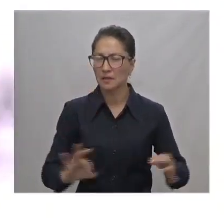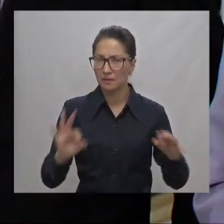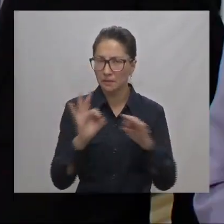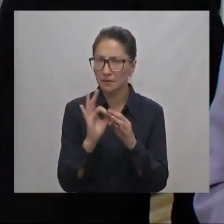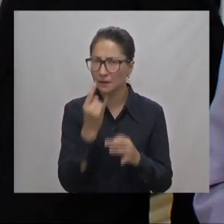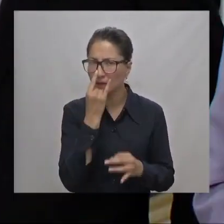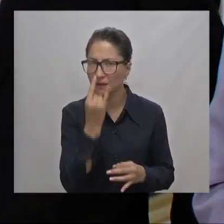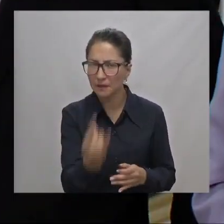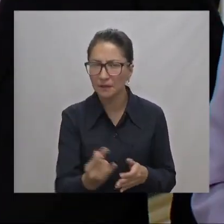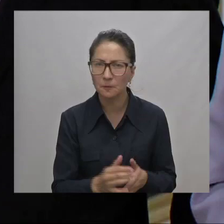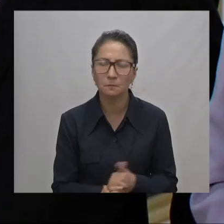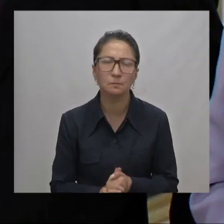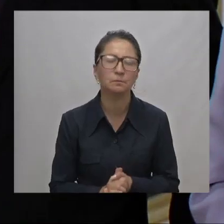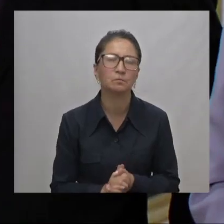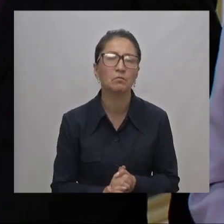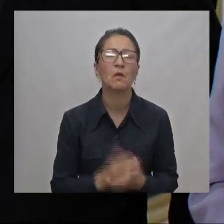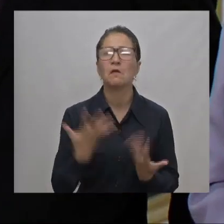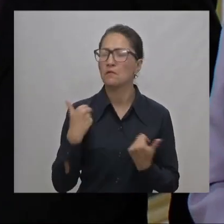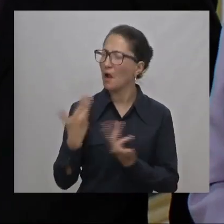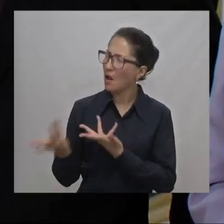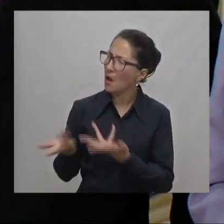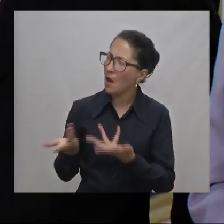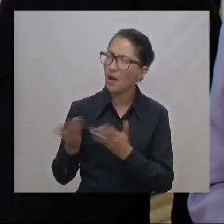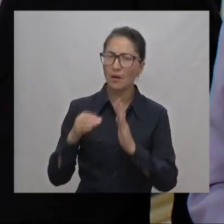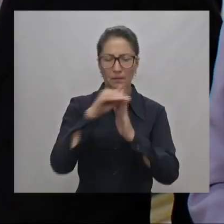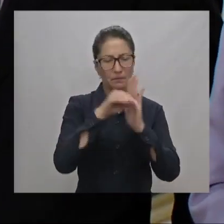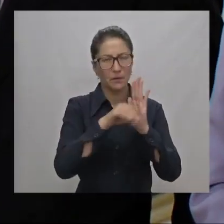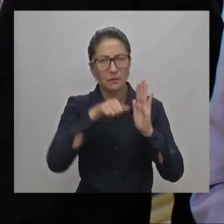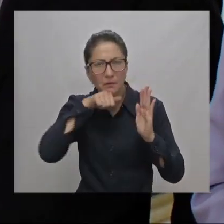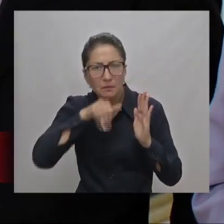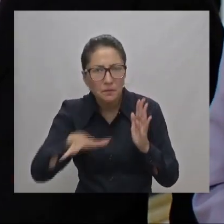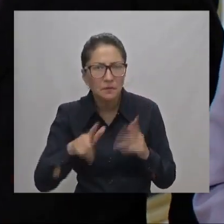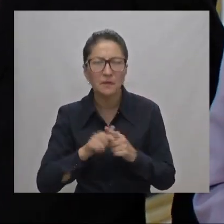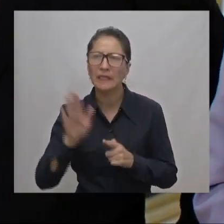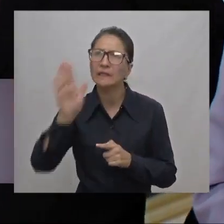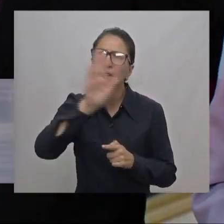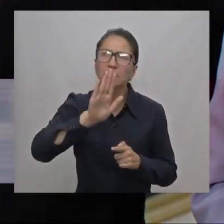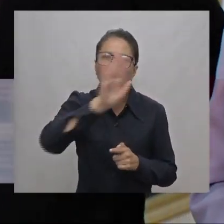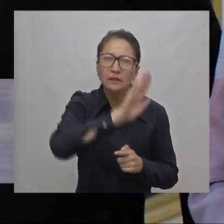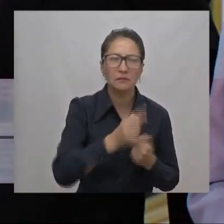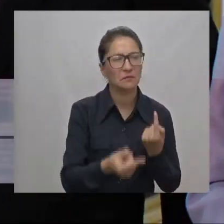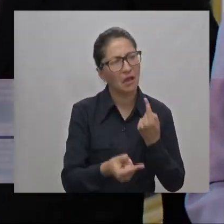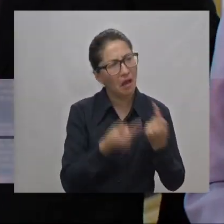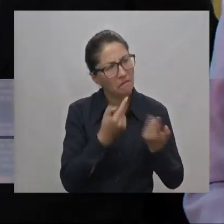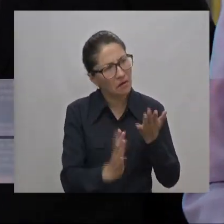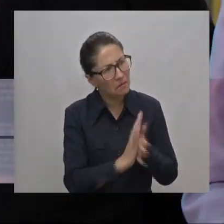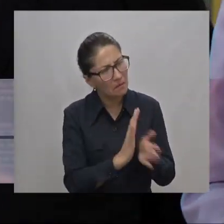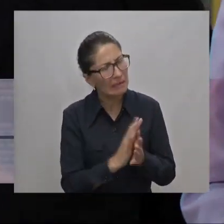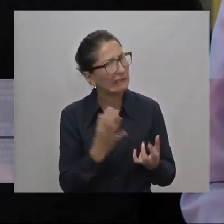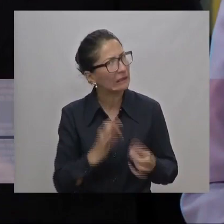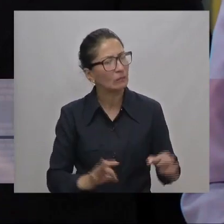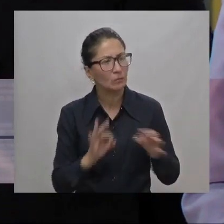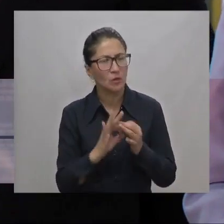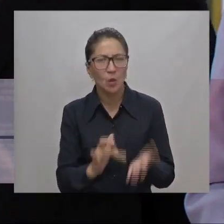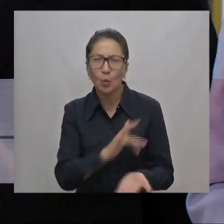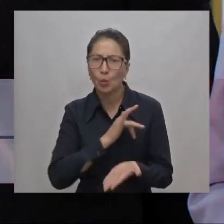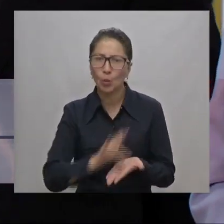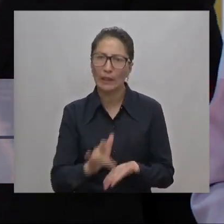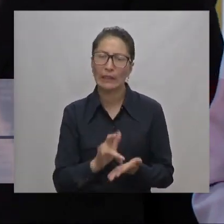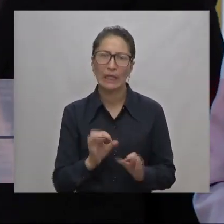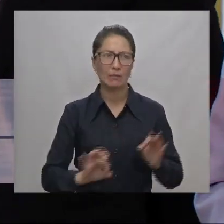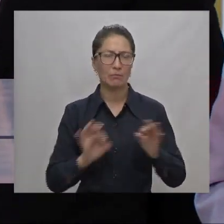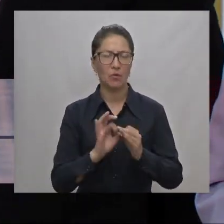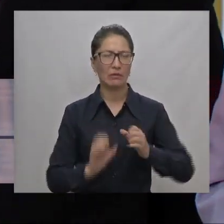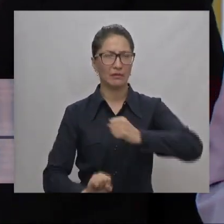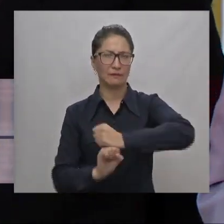nacional. Abordamos temas de política pública, temas sectoriales, hablamos sobre la urgente necesidad